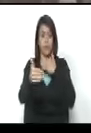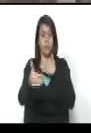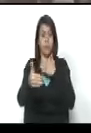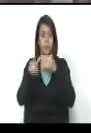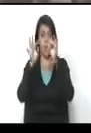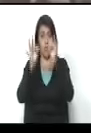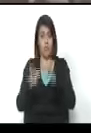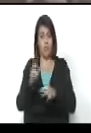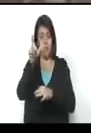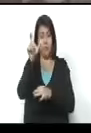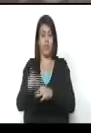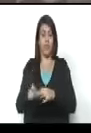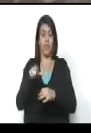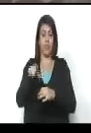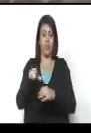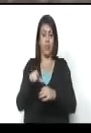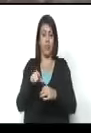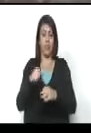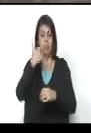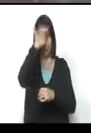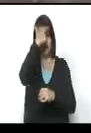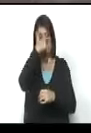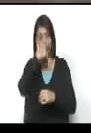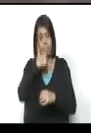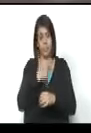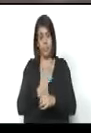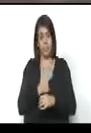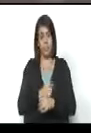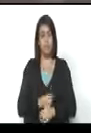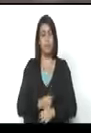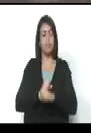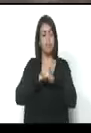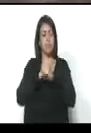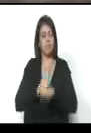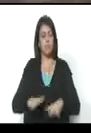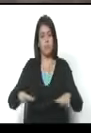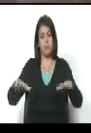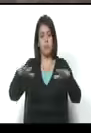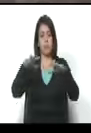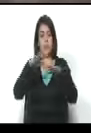condición física, su condición biológica, y se expandió